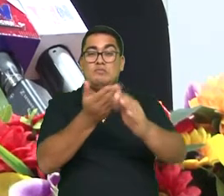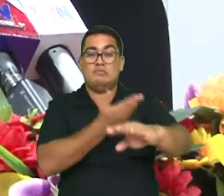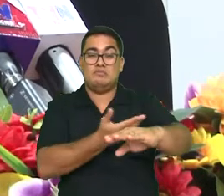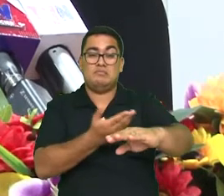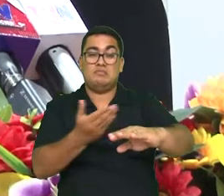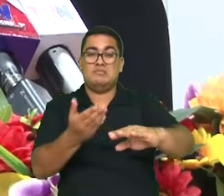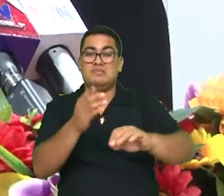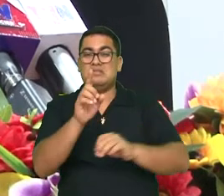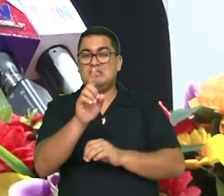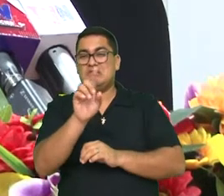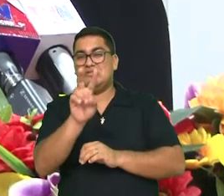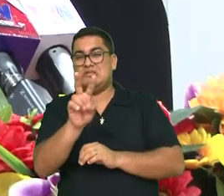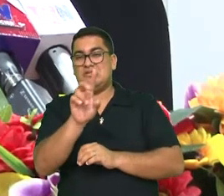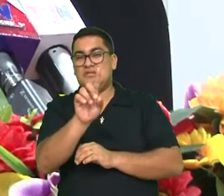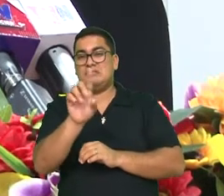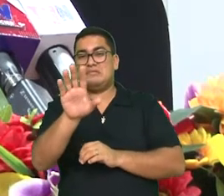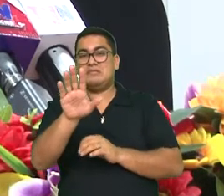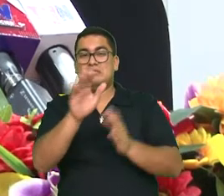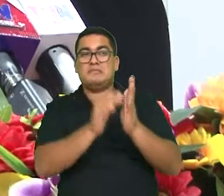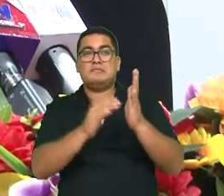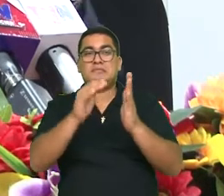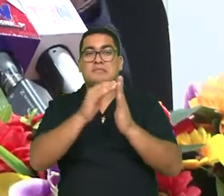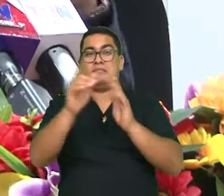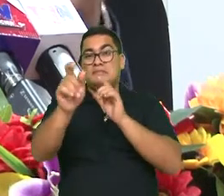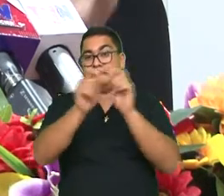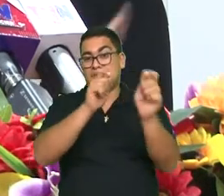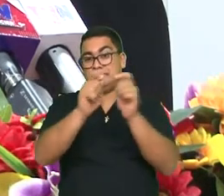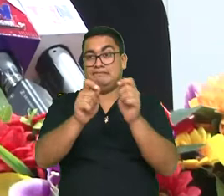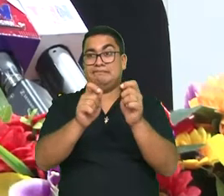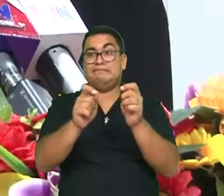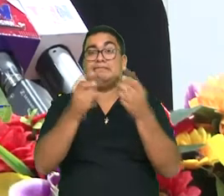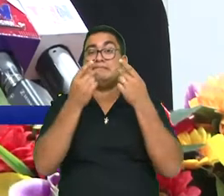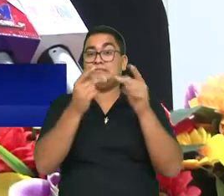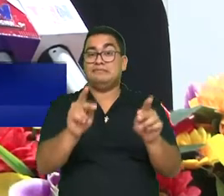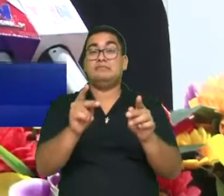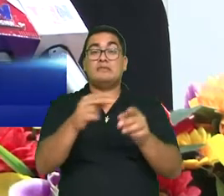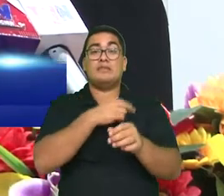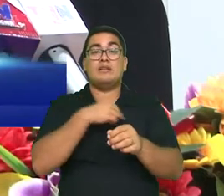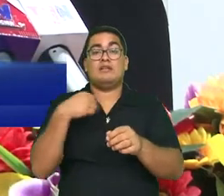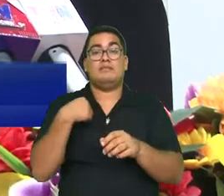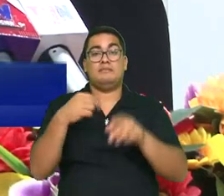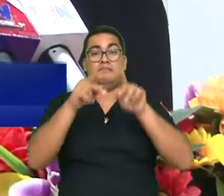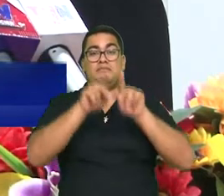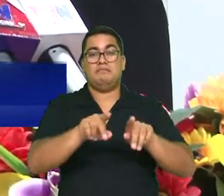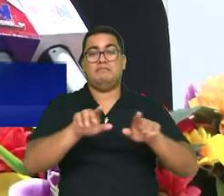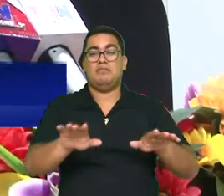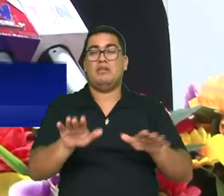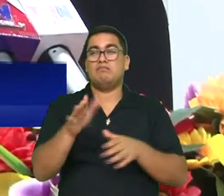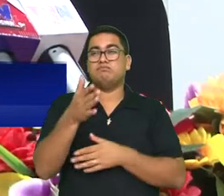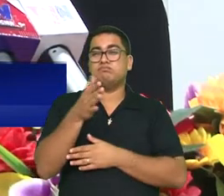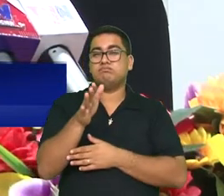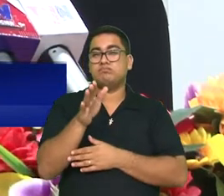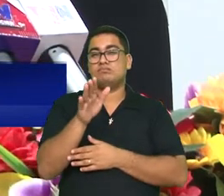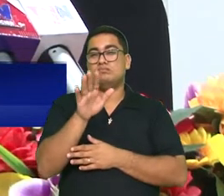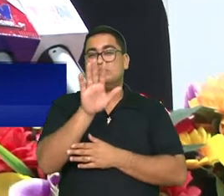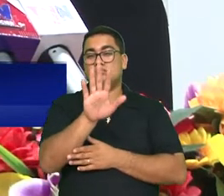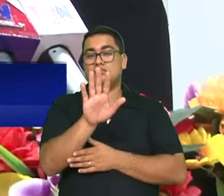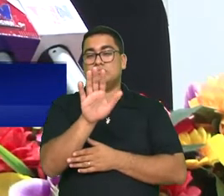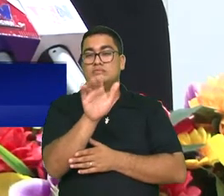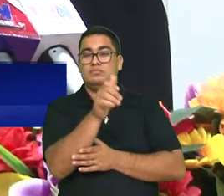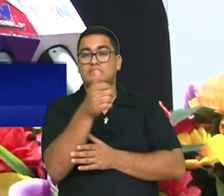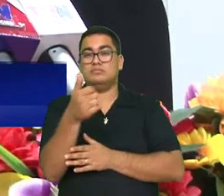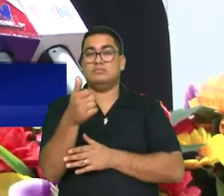12 a 15 millones de dólares. Pero como estamos desarrollando un plan maestro que anda arriba de los 56